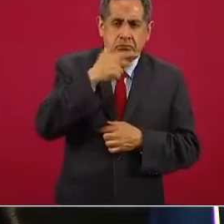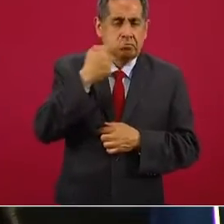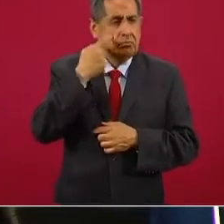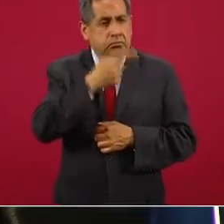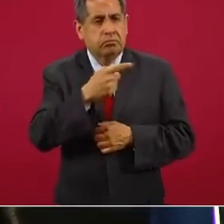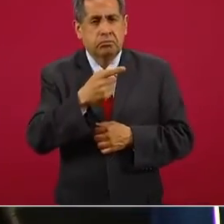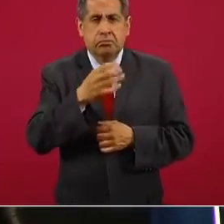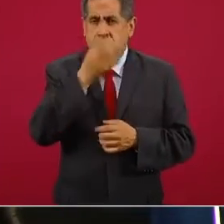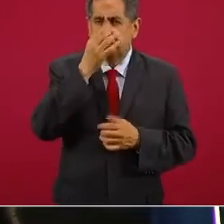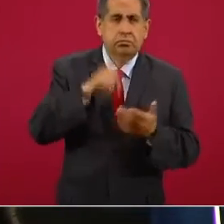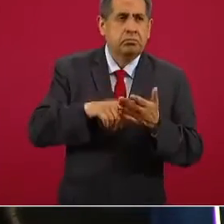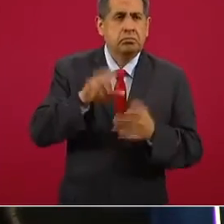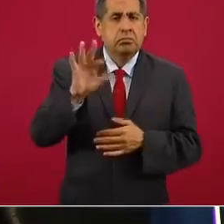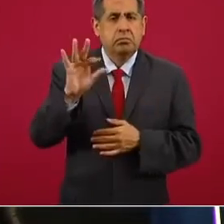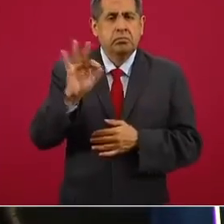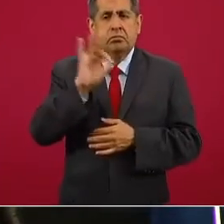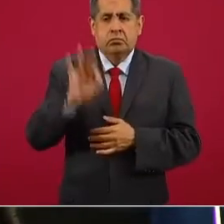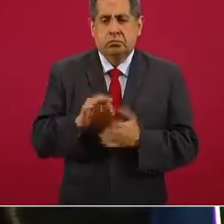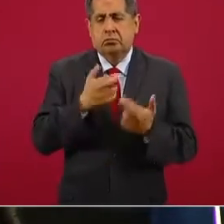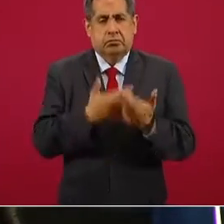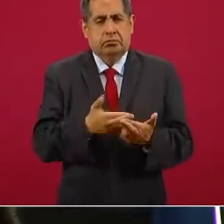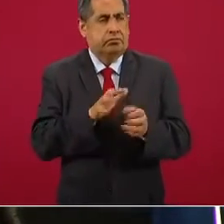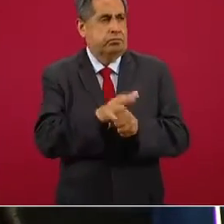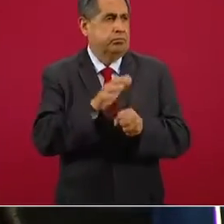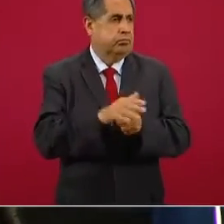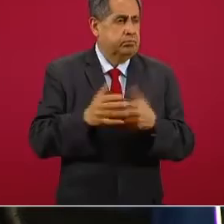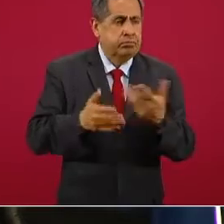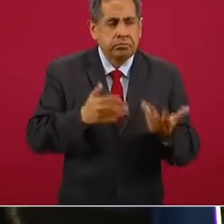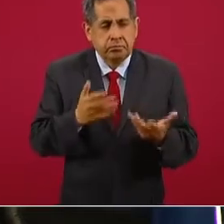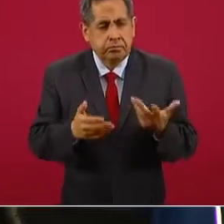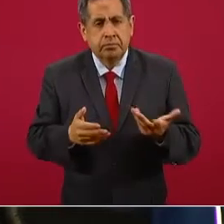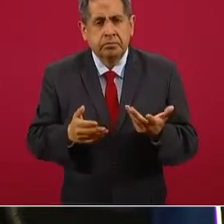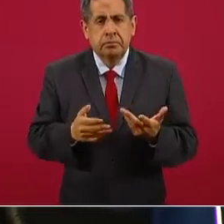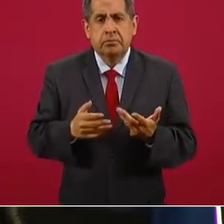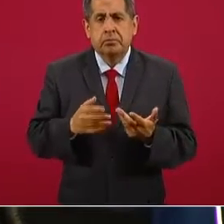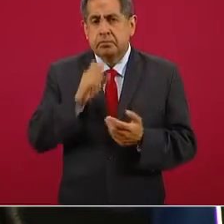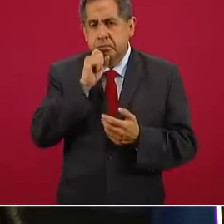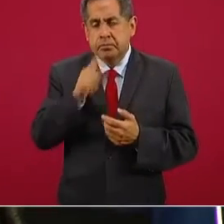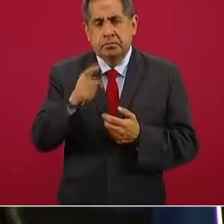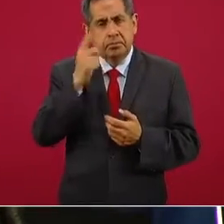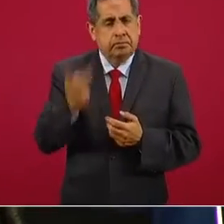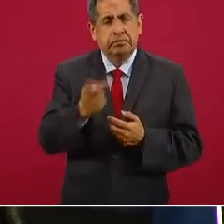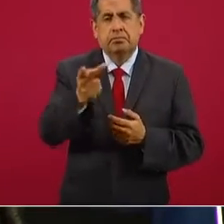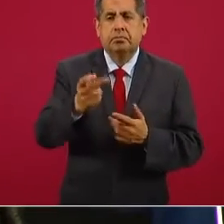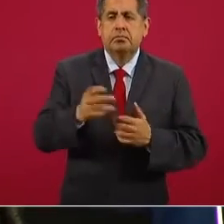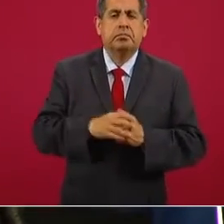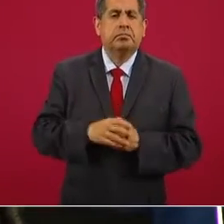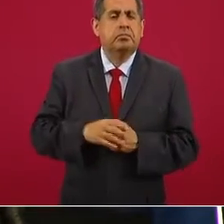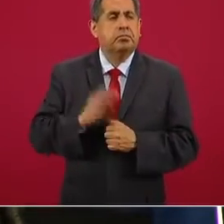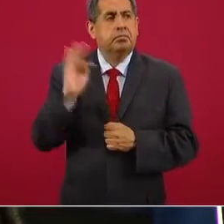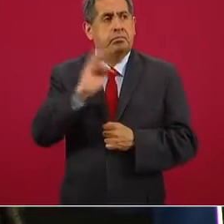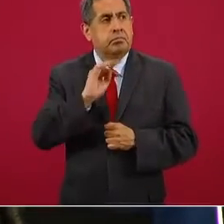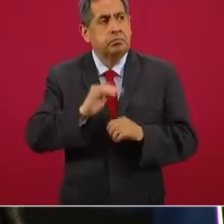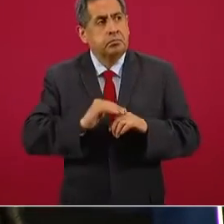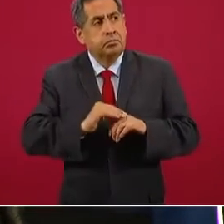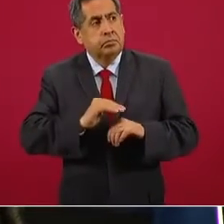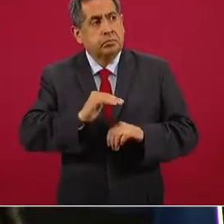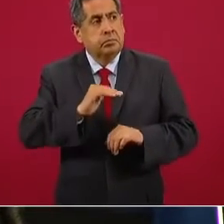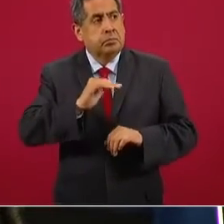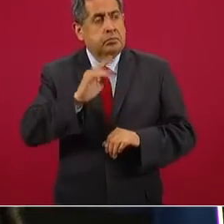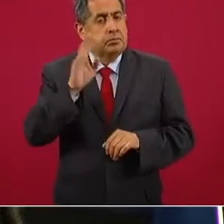del 40%. Si, y por eso también esta pregunta. Si sube a